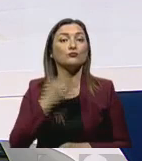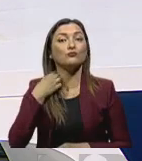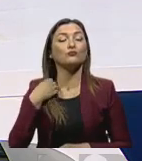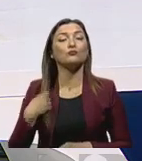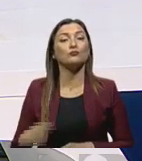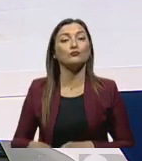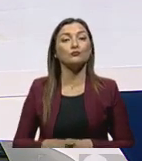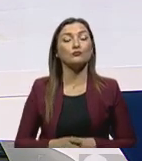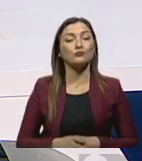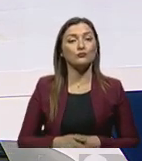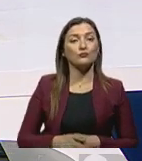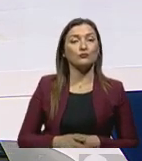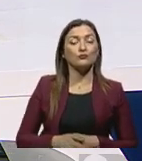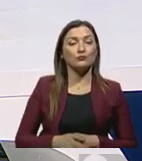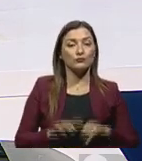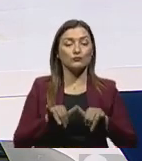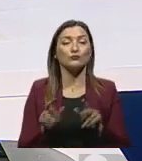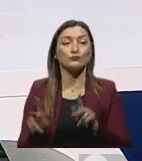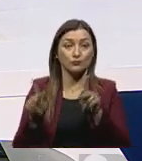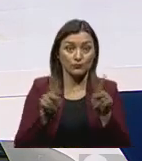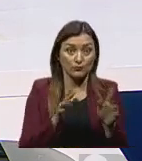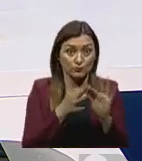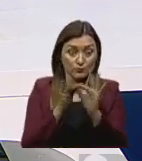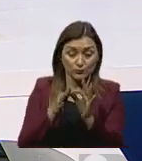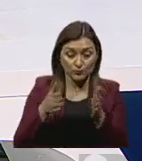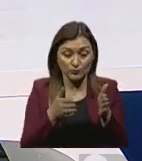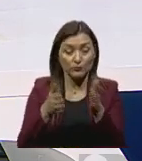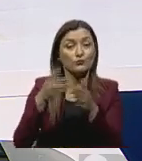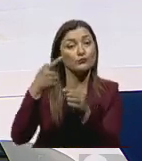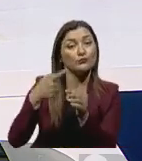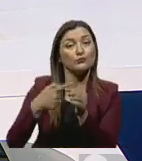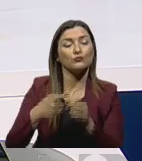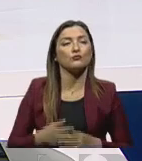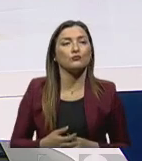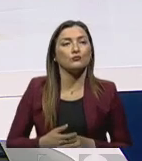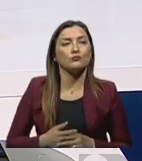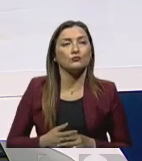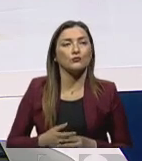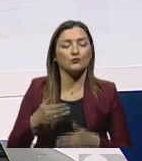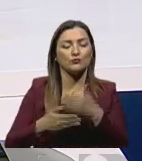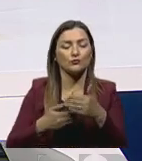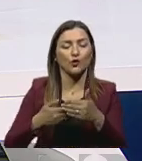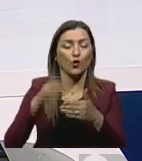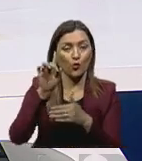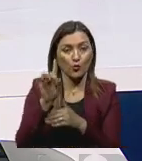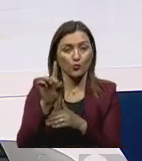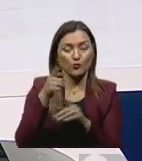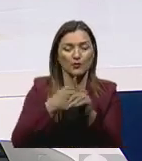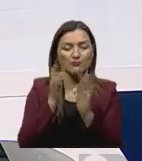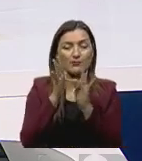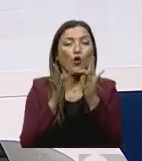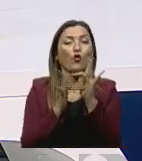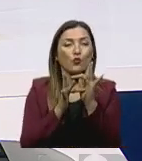movilidad y Obras Públicas continúa con el plan de rehabilitación vial en la capital la fase 1 que inició en abril ya está